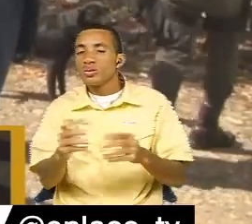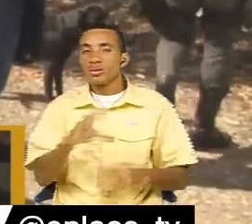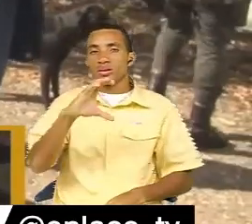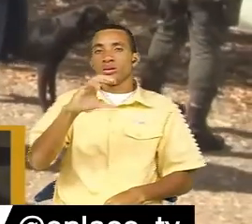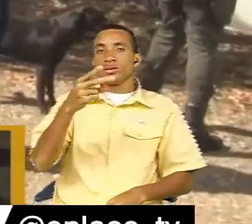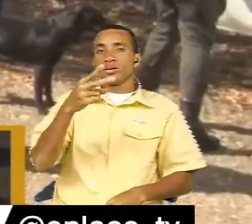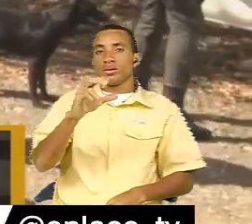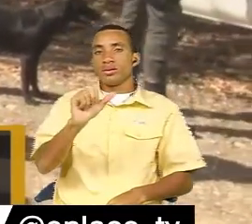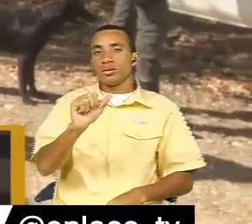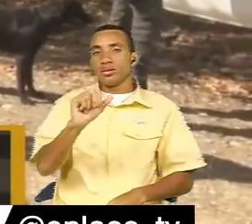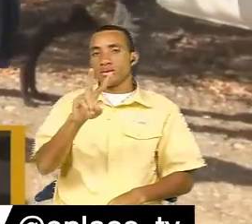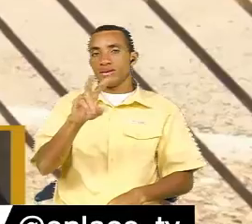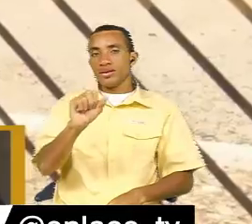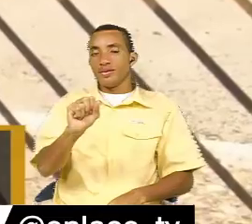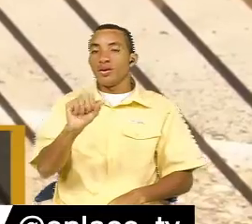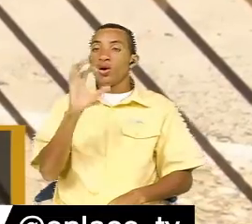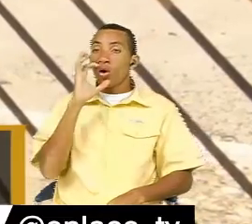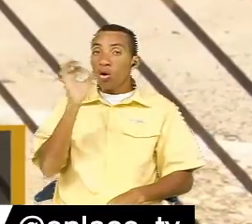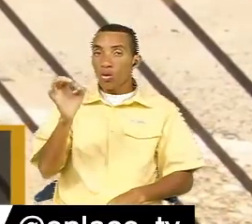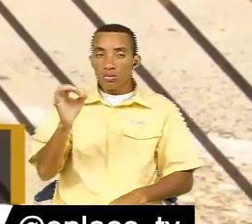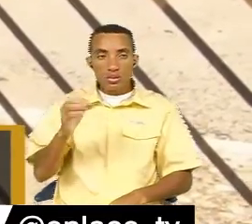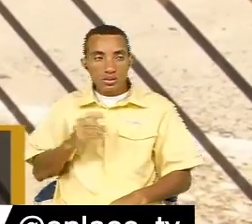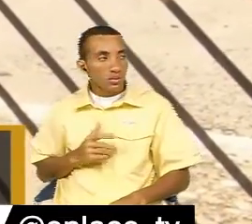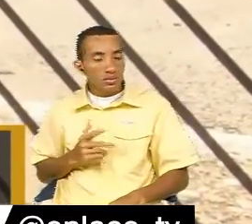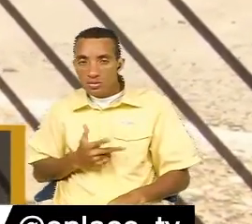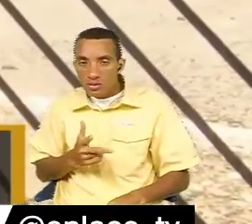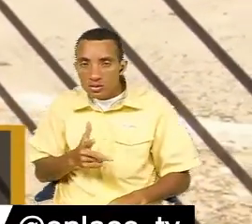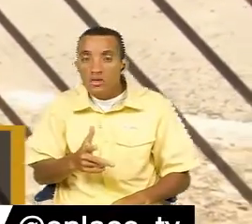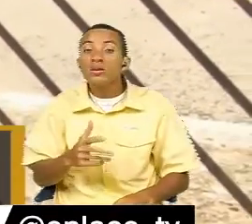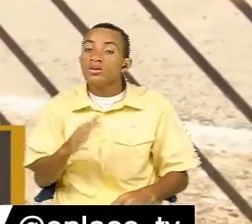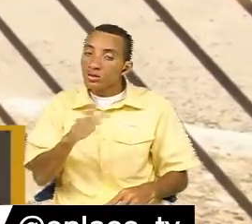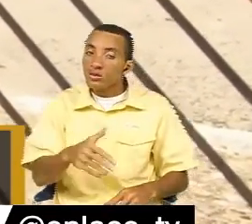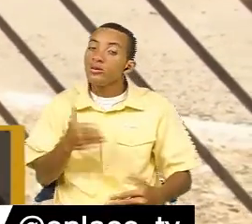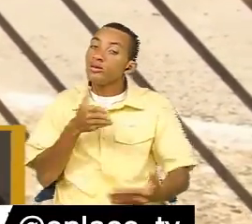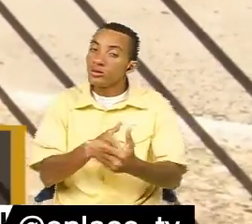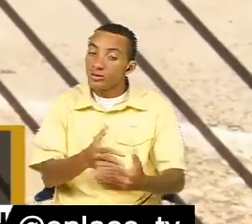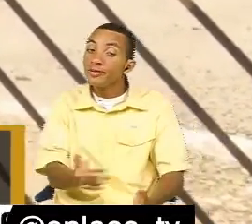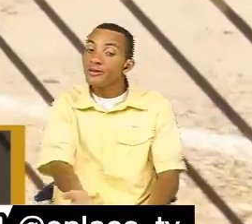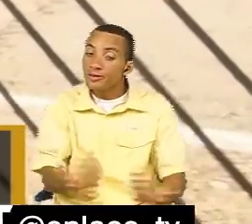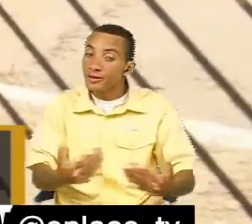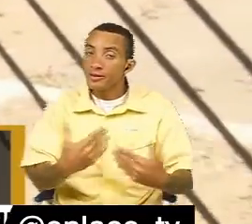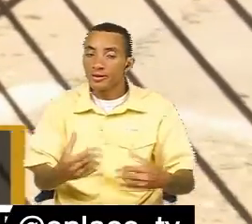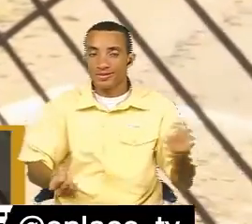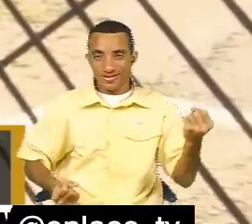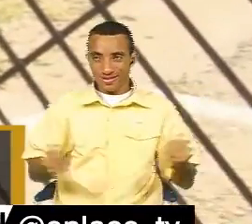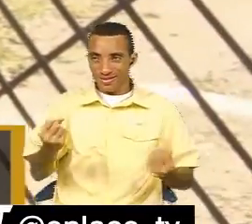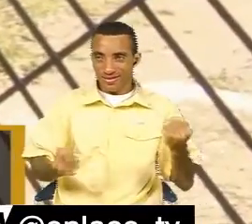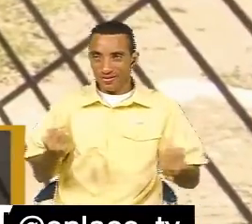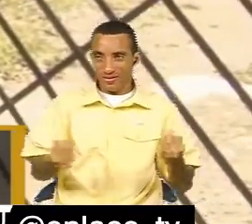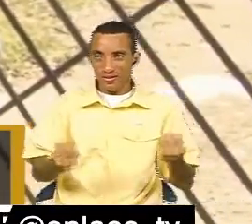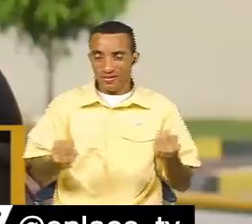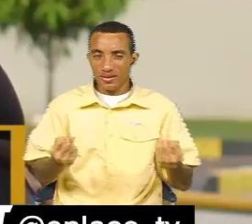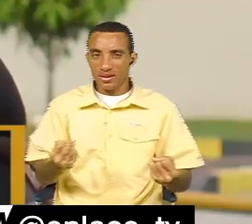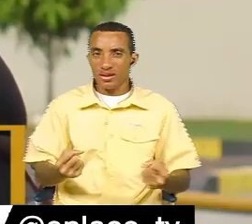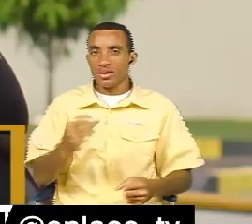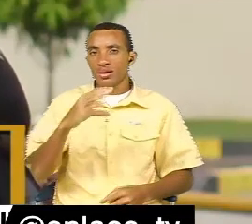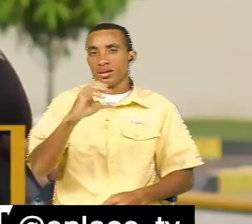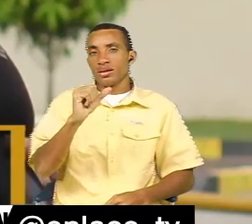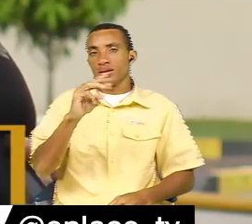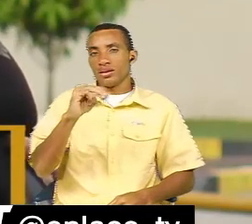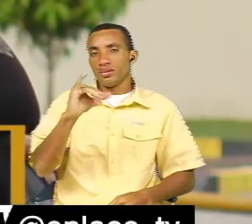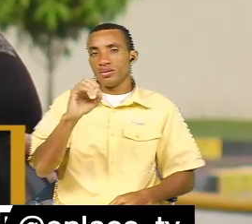donde al parecer hombres armados en un vehículo amenazaron al funcionario para quitarle la camioneta en la que se movilizaba la víctima. El